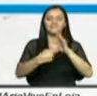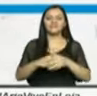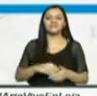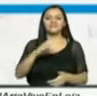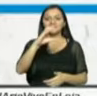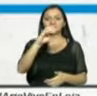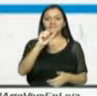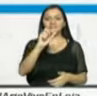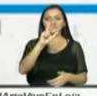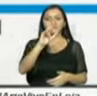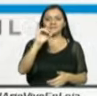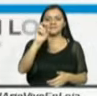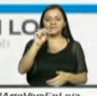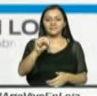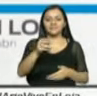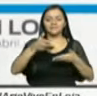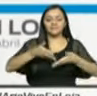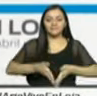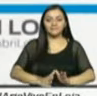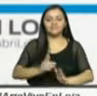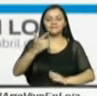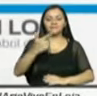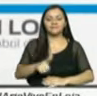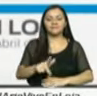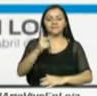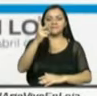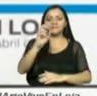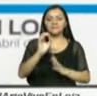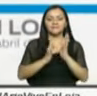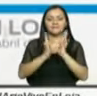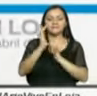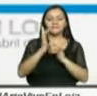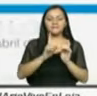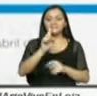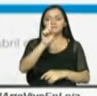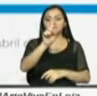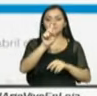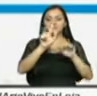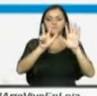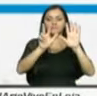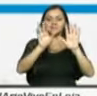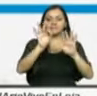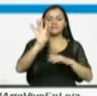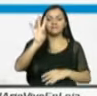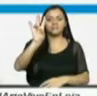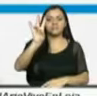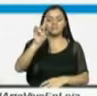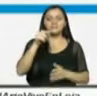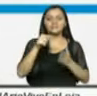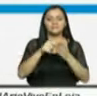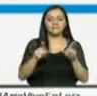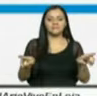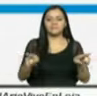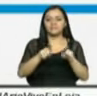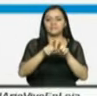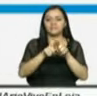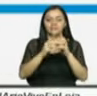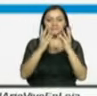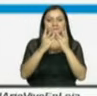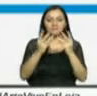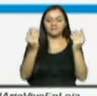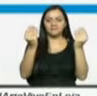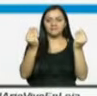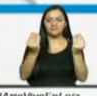Carrión nació en Loja el 20 de abril de 1897 y se desenvolvió con igual destreza